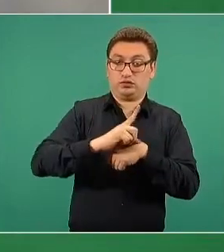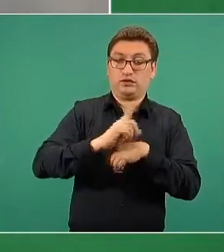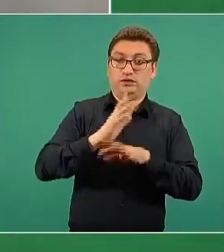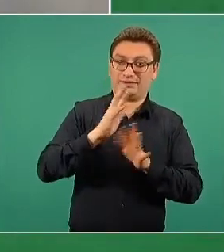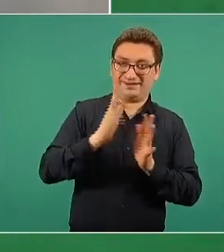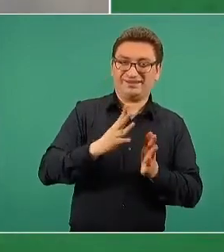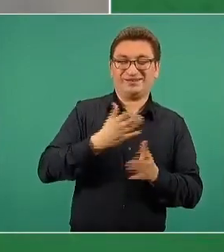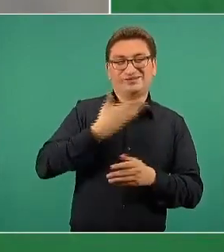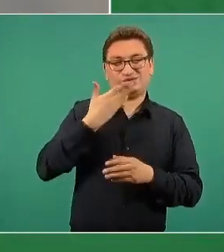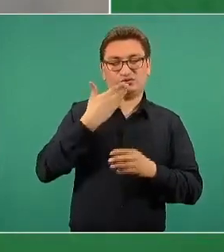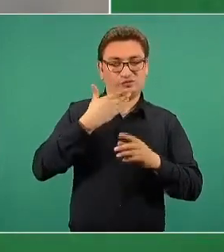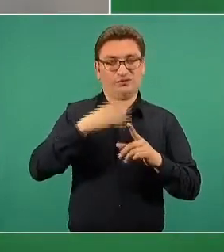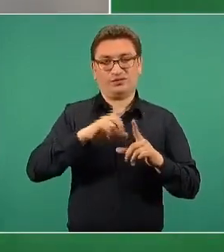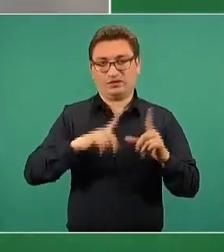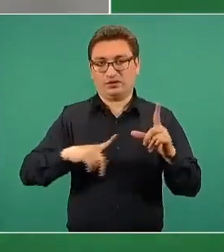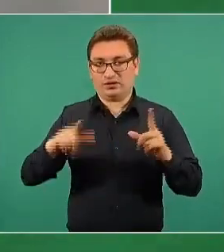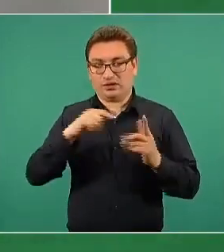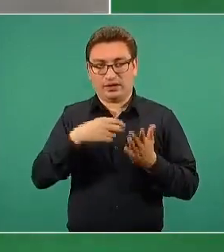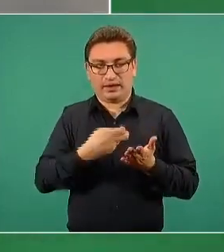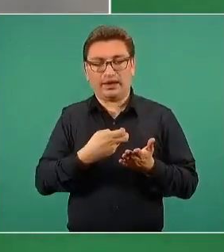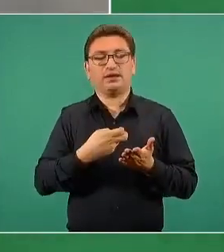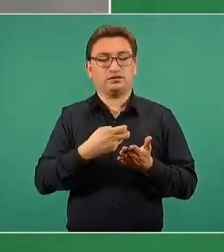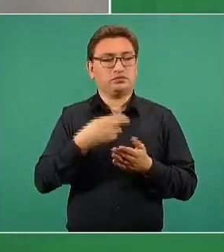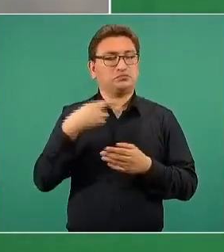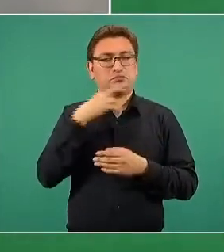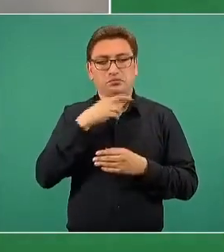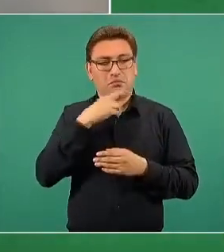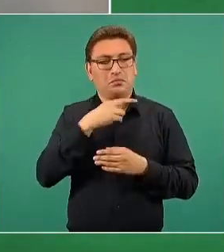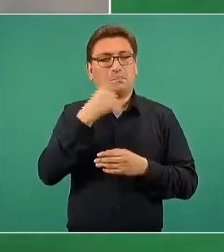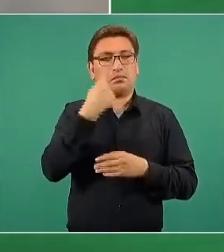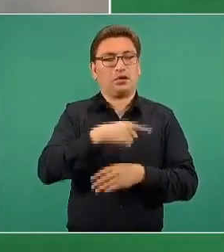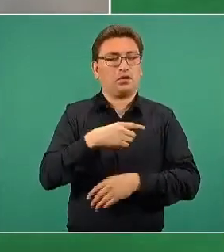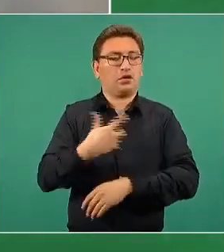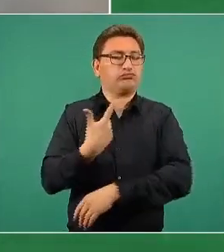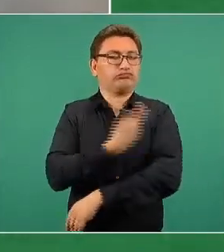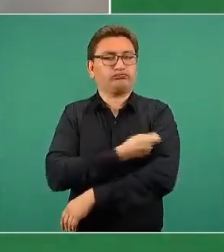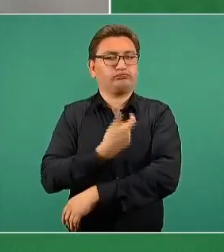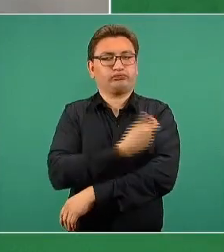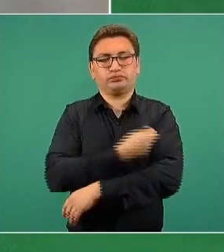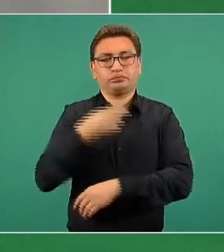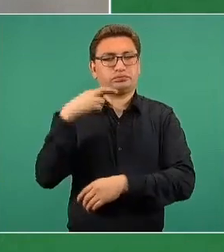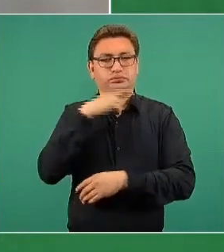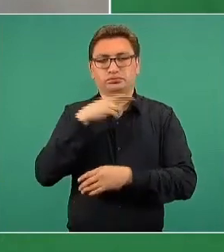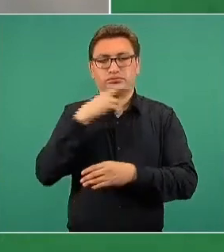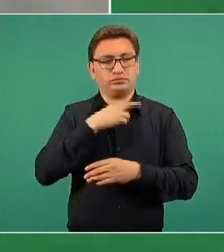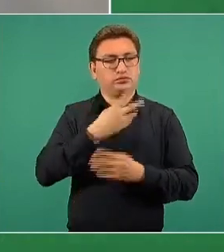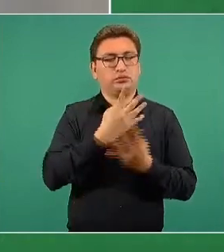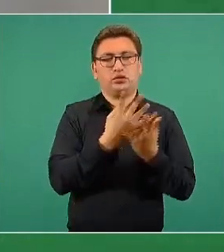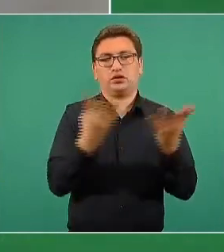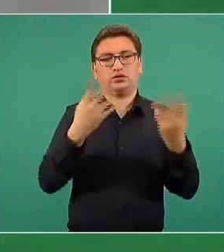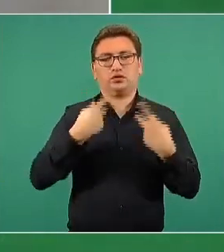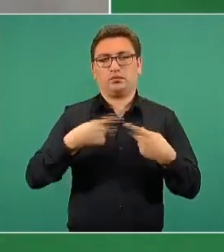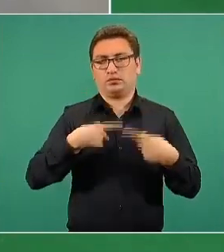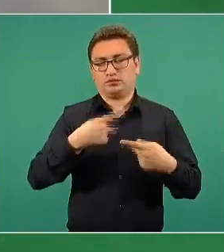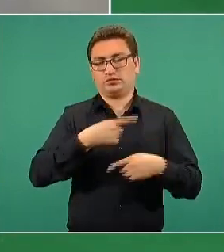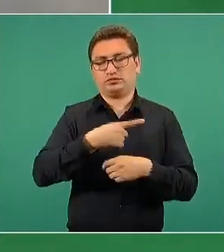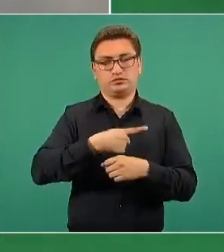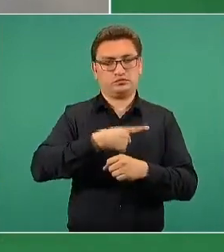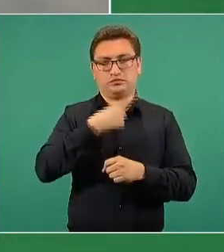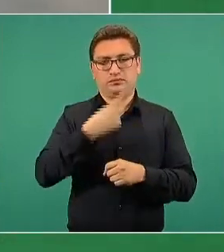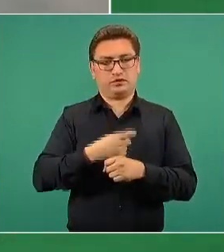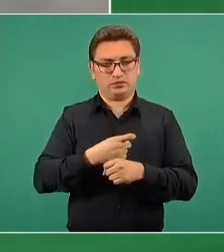la política nacional y en la guía técnica, y así para avanzar muy rápidamente con todas las personas que ya hayan